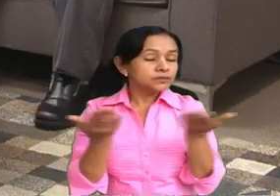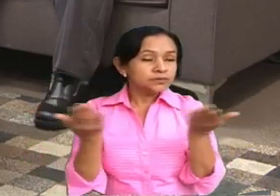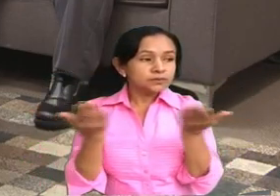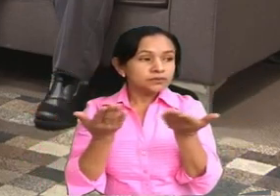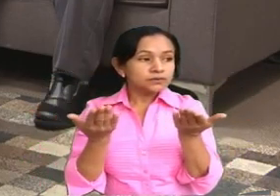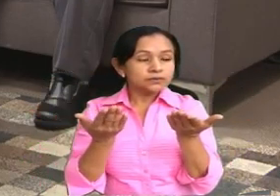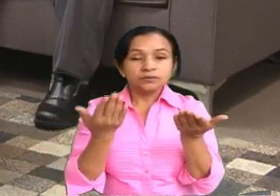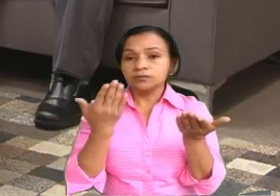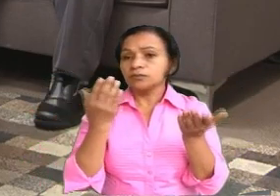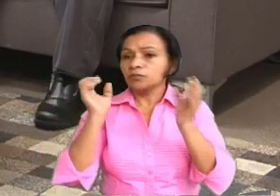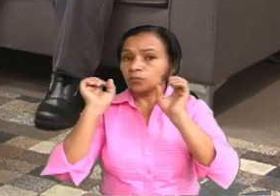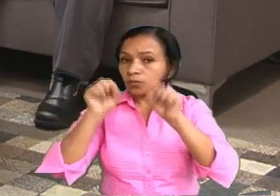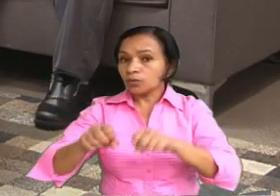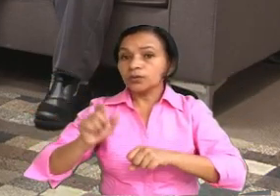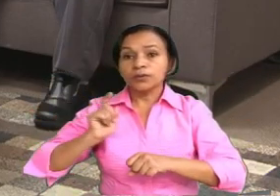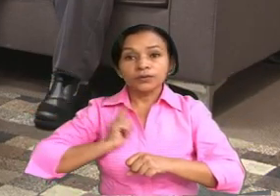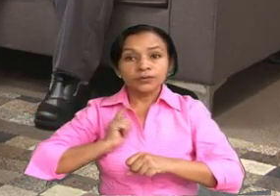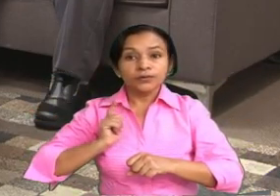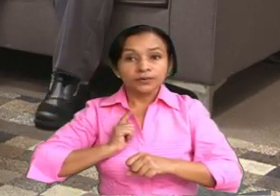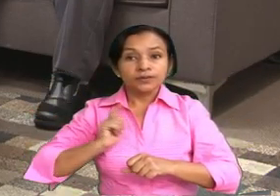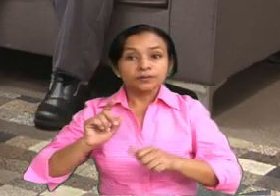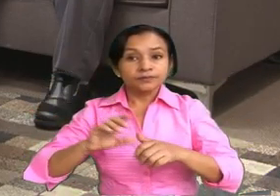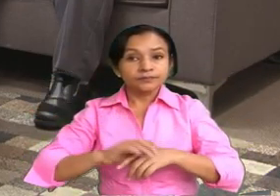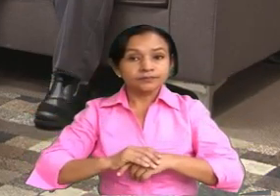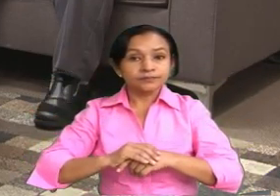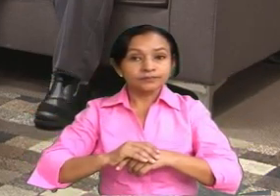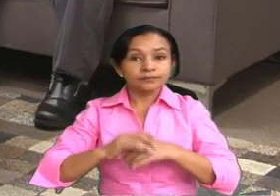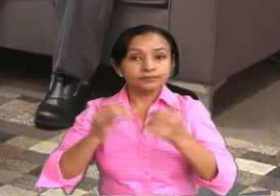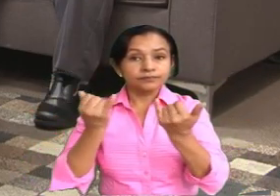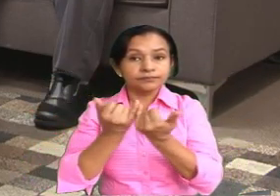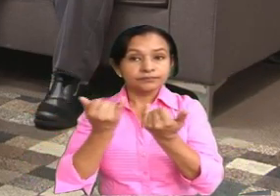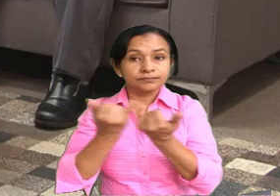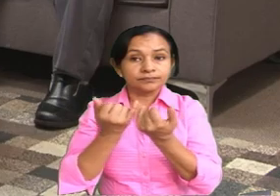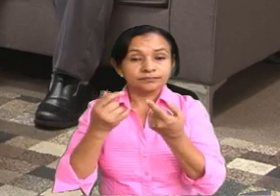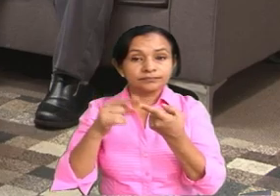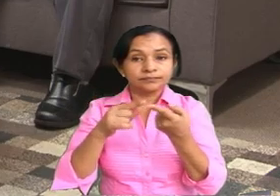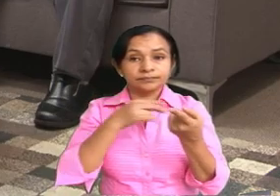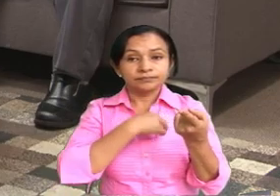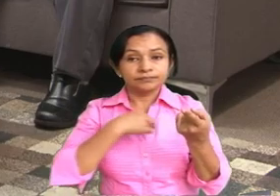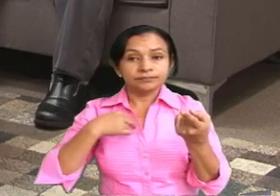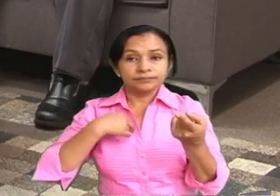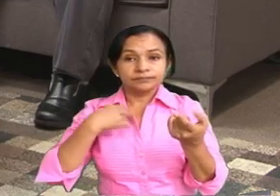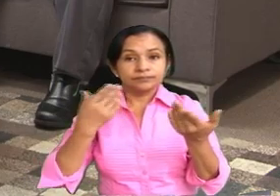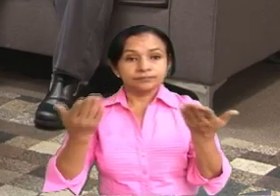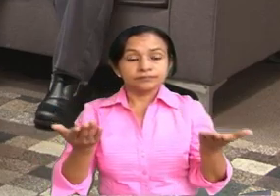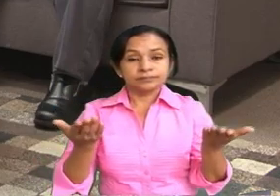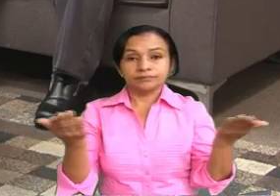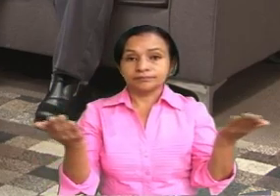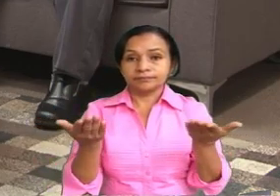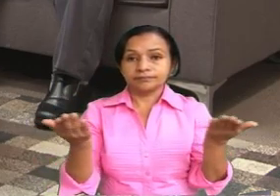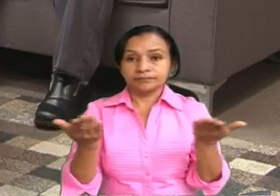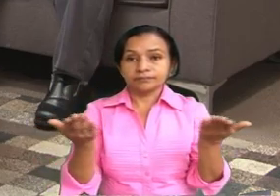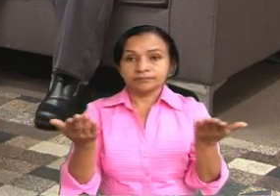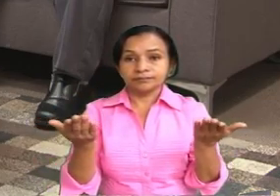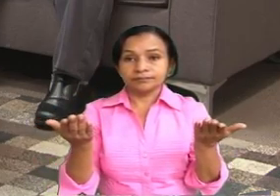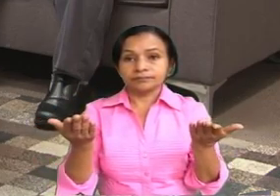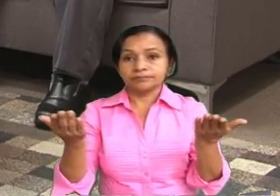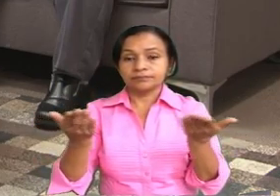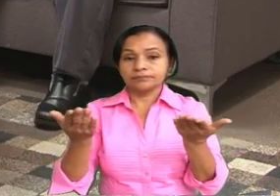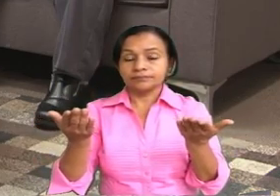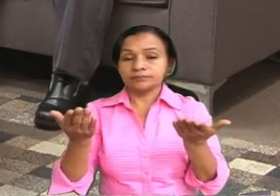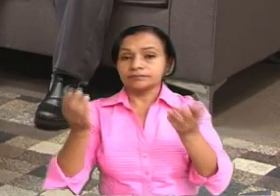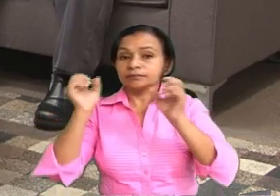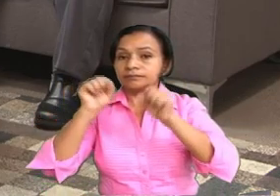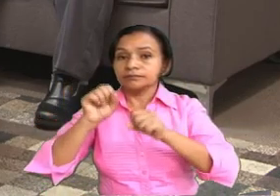logró mantener, porque ellos fueron colonizados en una parte por Gran Bretaña. Y hemos mirado cómo